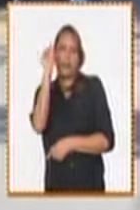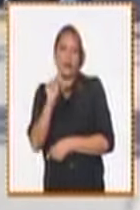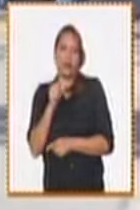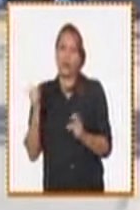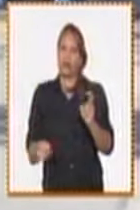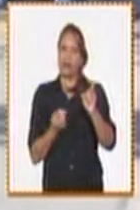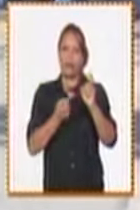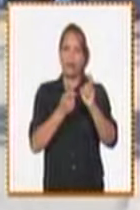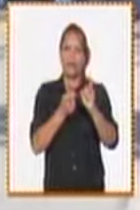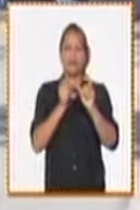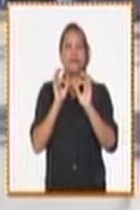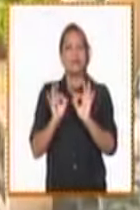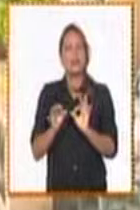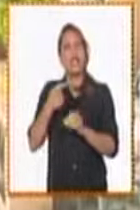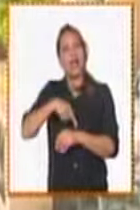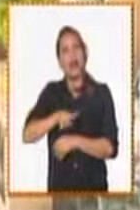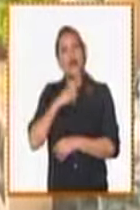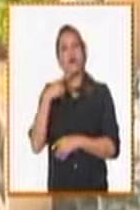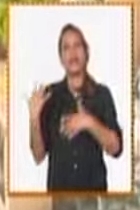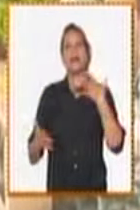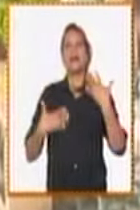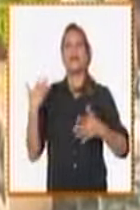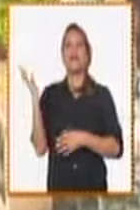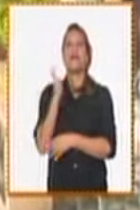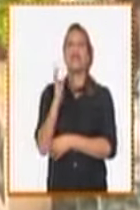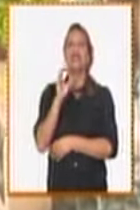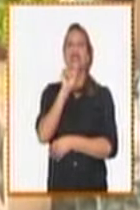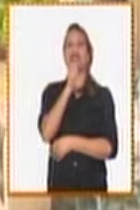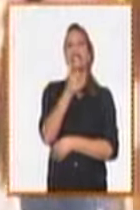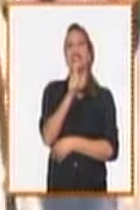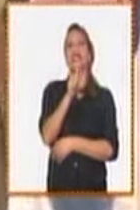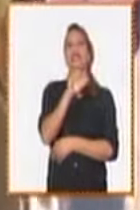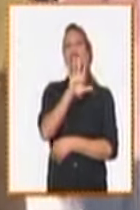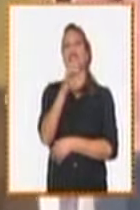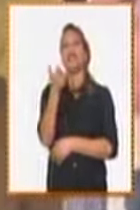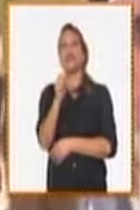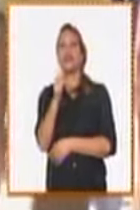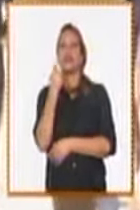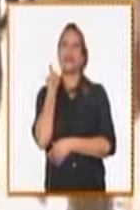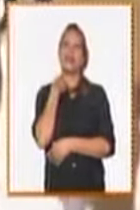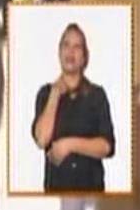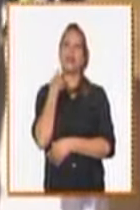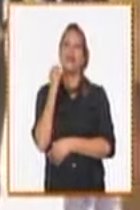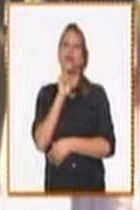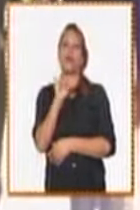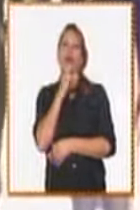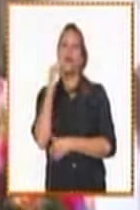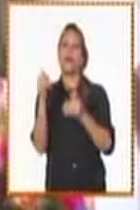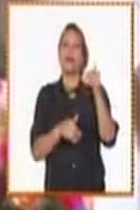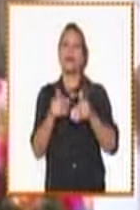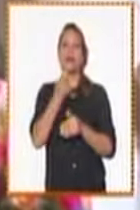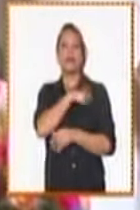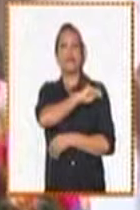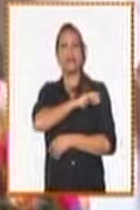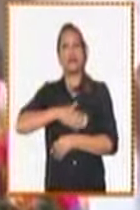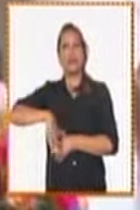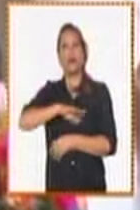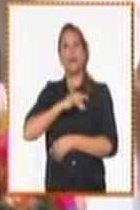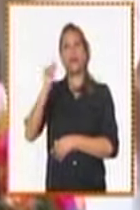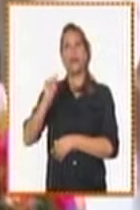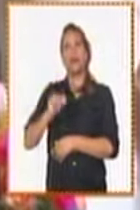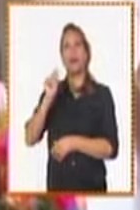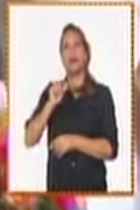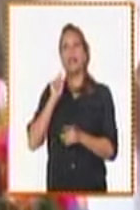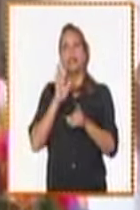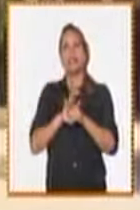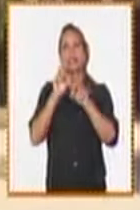patriota y vamos a celebrar esos 510 años de la manera que hemos concebido, con la participación también de todo el pueblo, desde la Asamblea